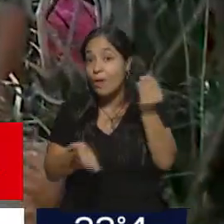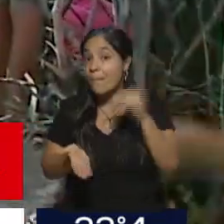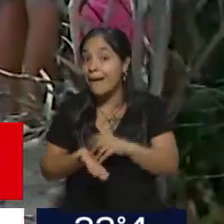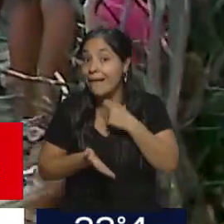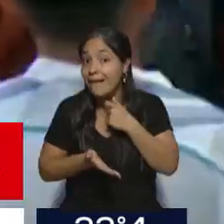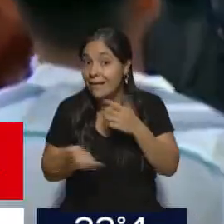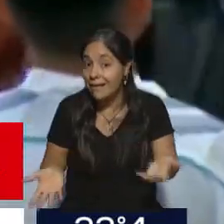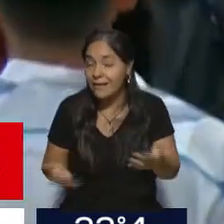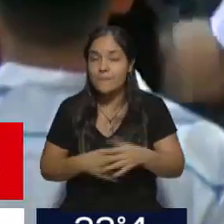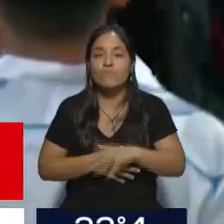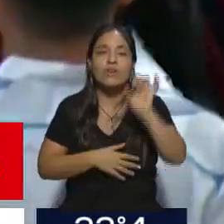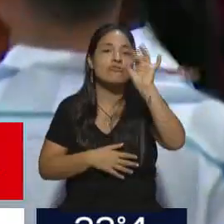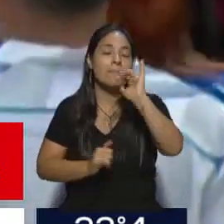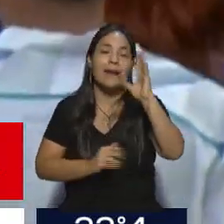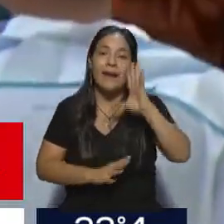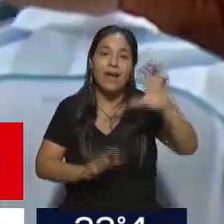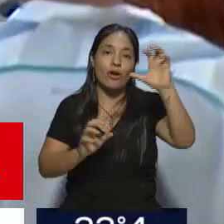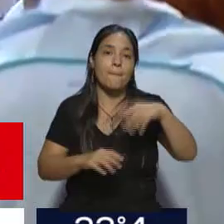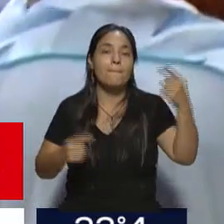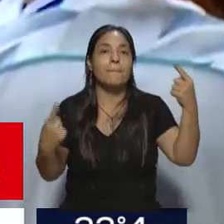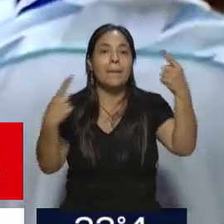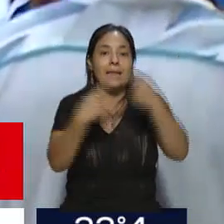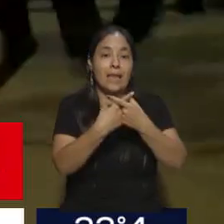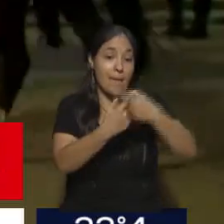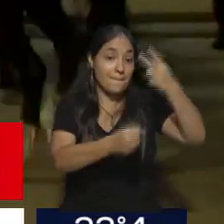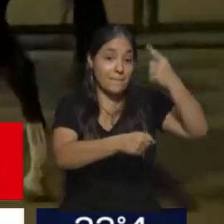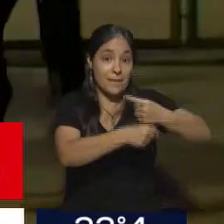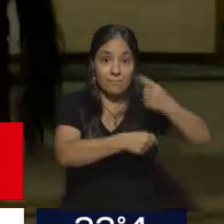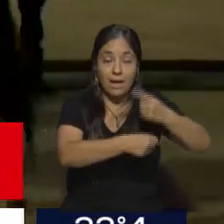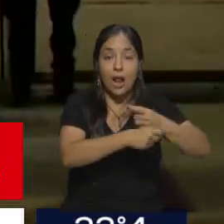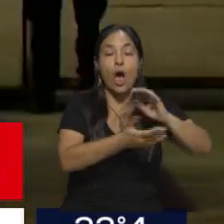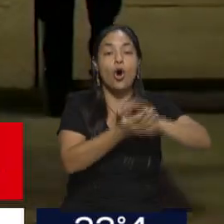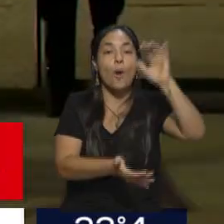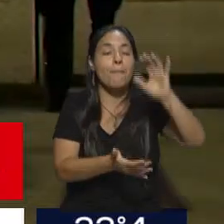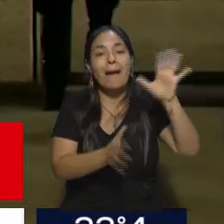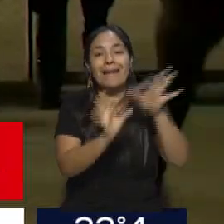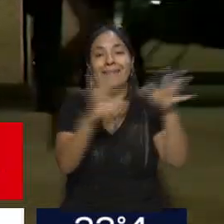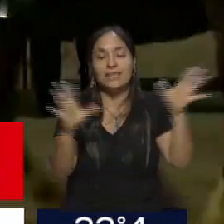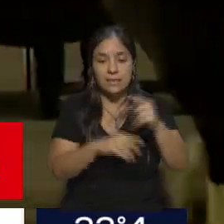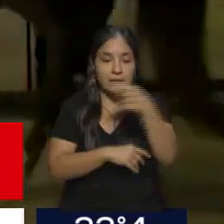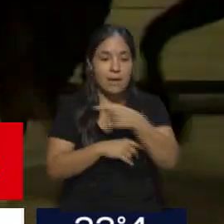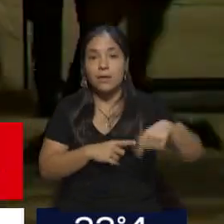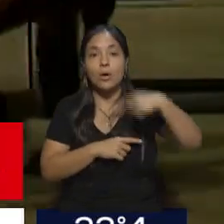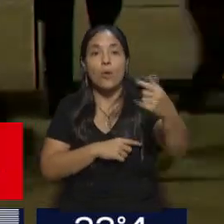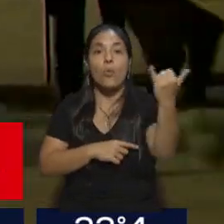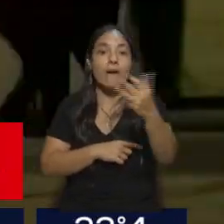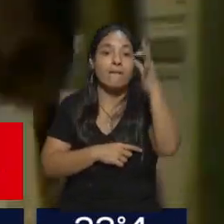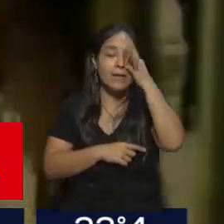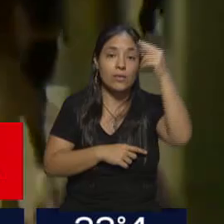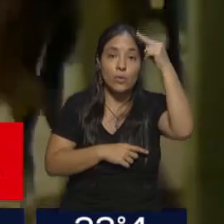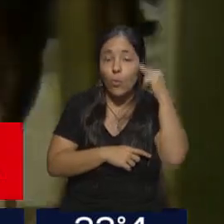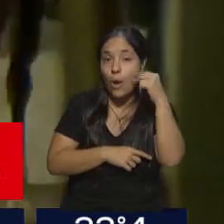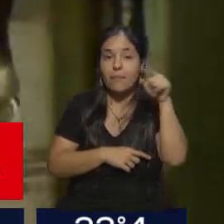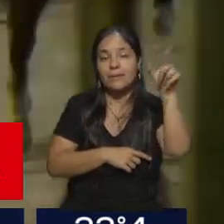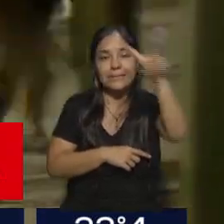Emanuel? Simplemente recordar que este es el partido de ida de la segunda fase de Copa Libertadores. La semana que viene, jueves 29, habrá revancha